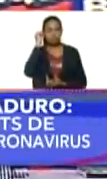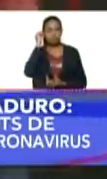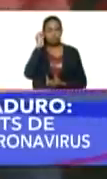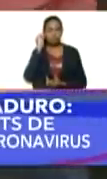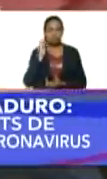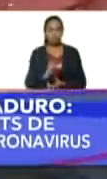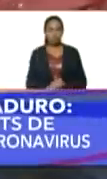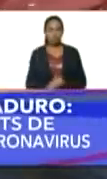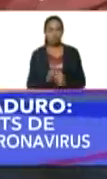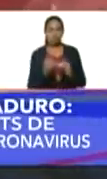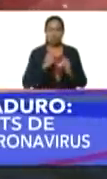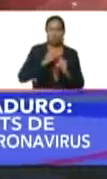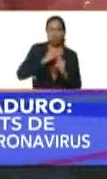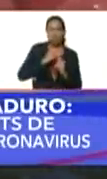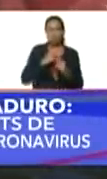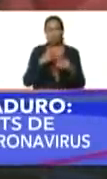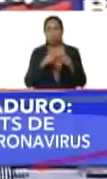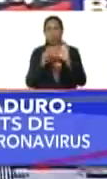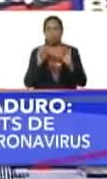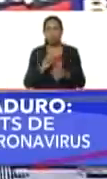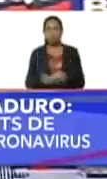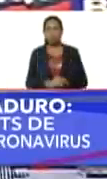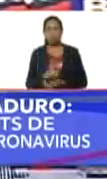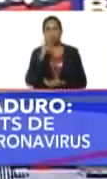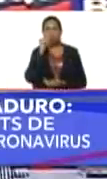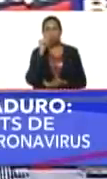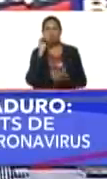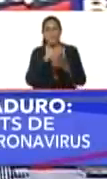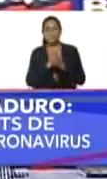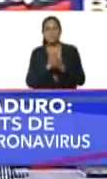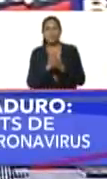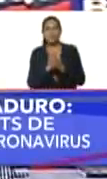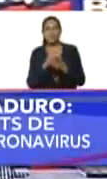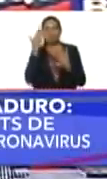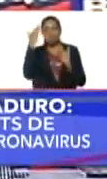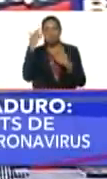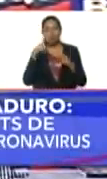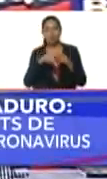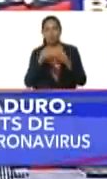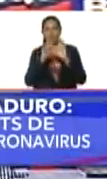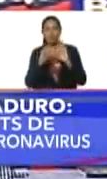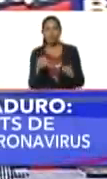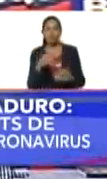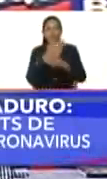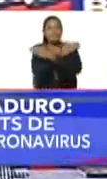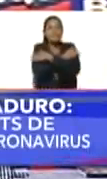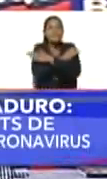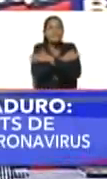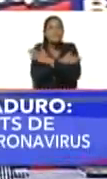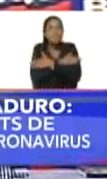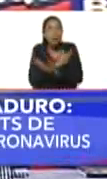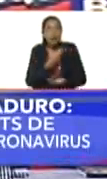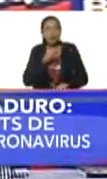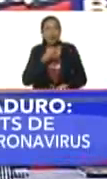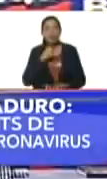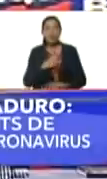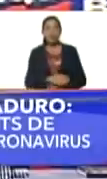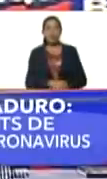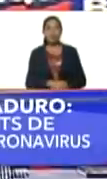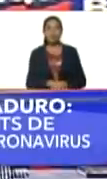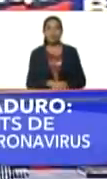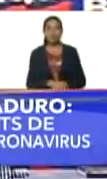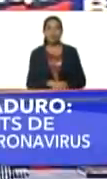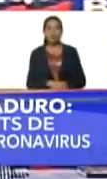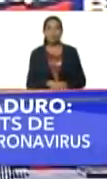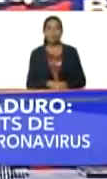con la cadera. Ve a un amigo, en vez de abrazarlo, Escalona ya no, Escalona es muy abrazador, capitán